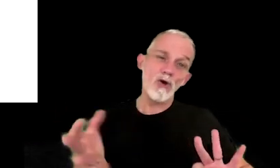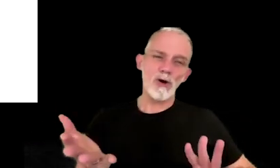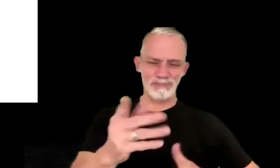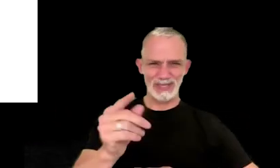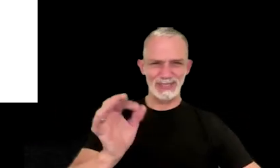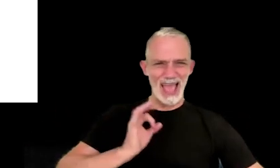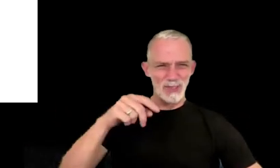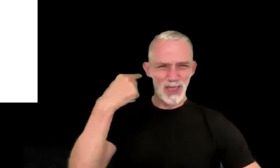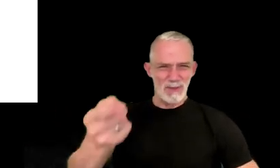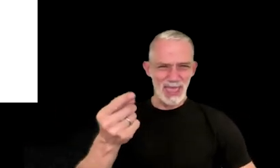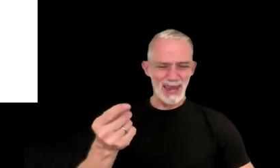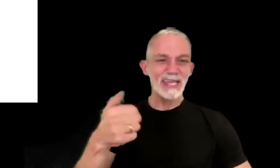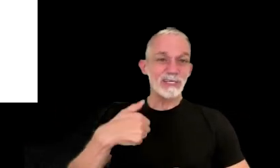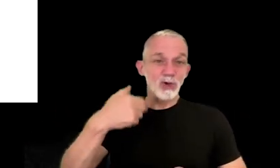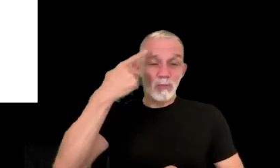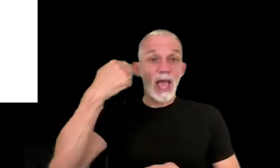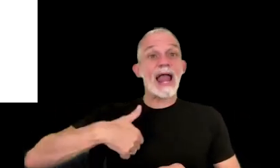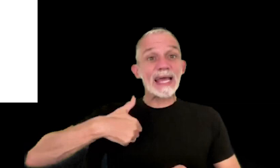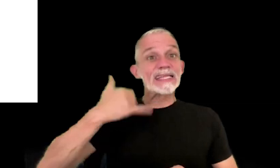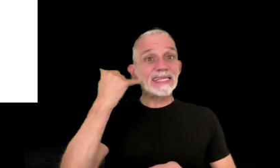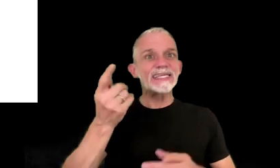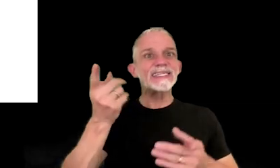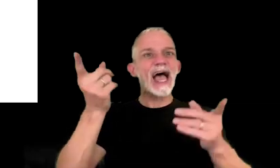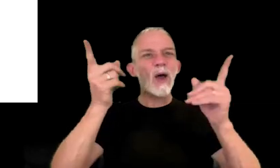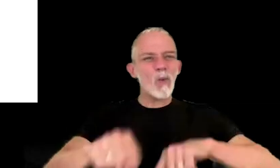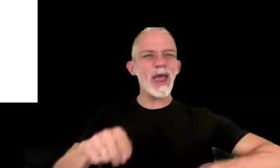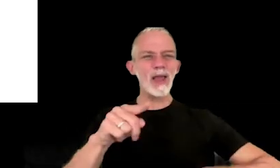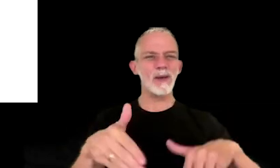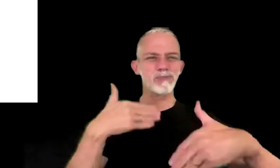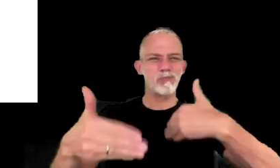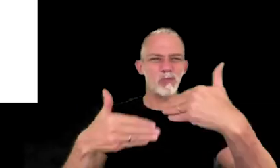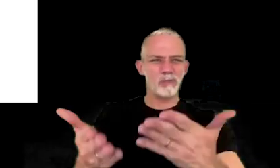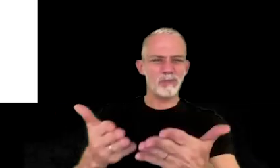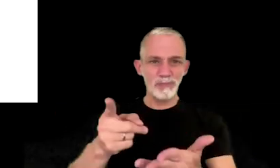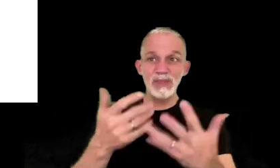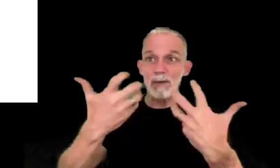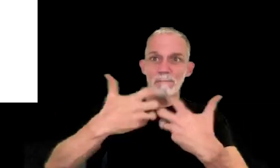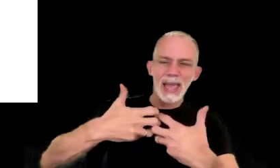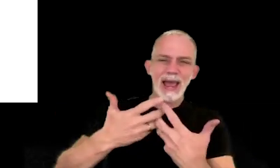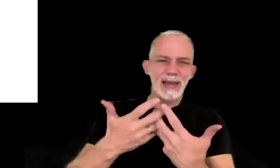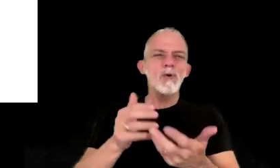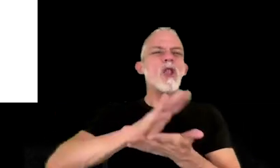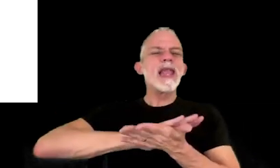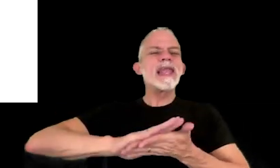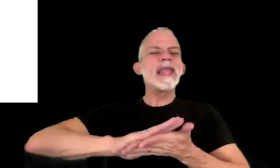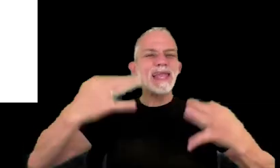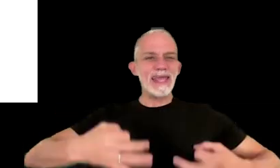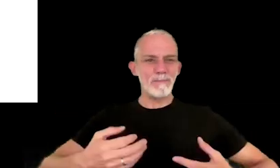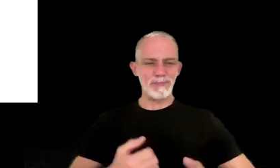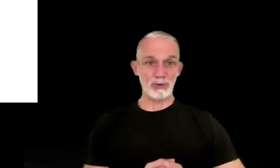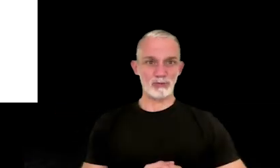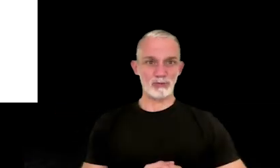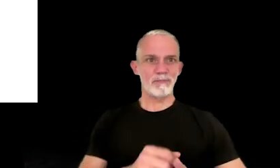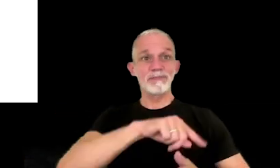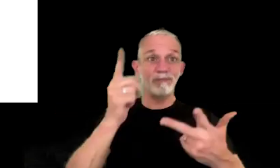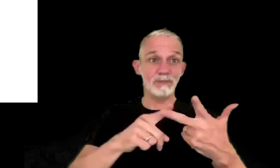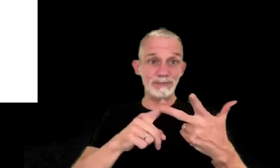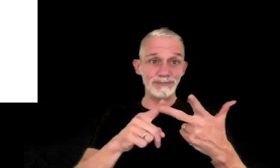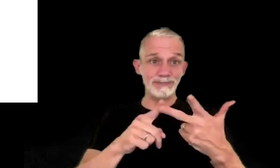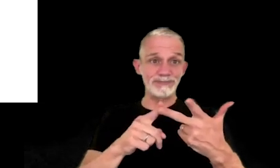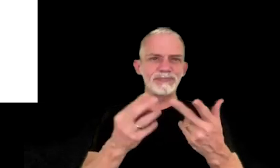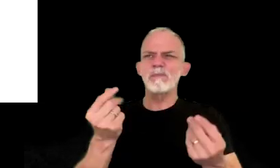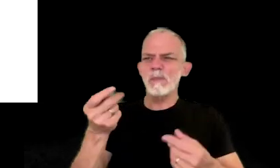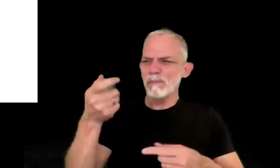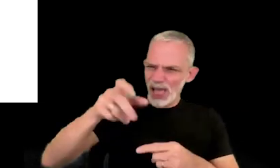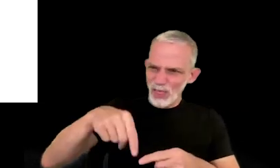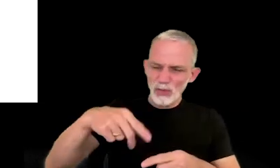viene Argentina lo va a volver a desarrollar. Esto es el mecanismo de desarrollo limpio. Y después tenemos el otro tema de la financiación, que son los